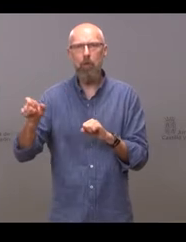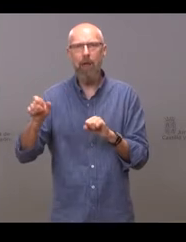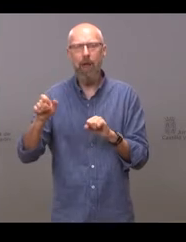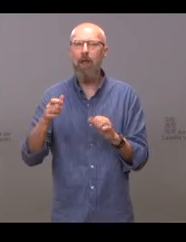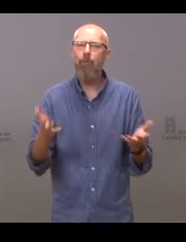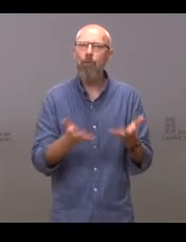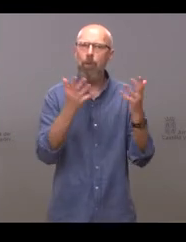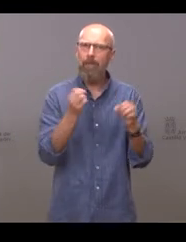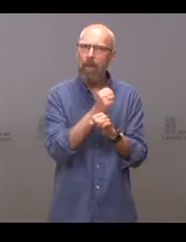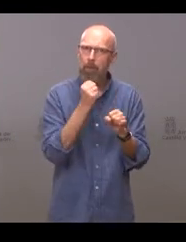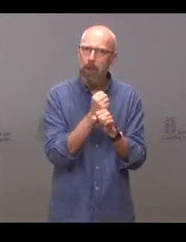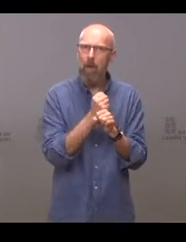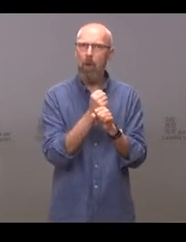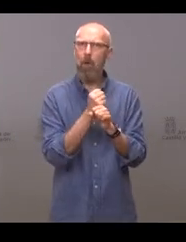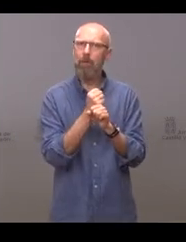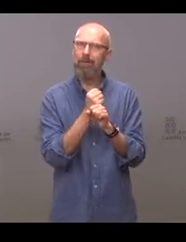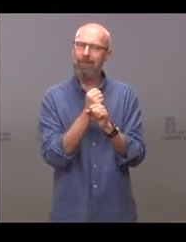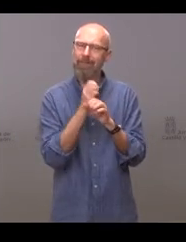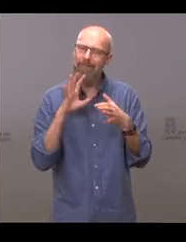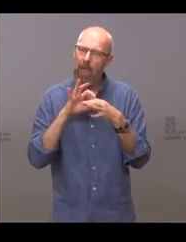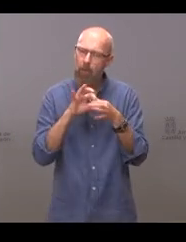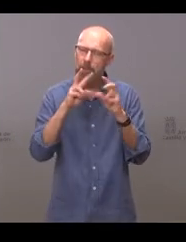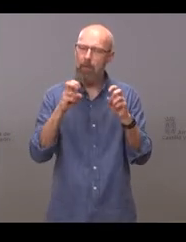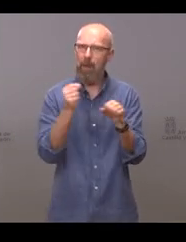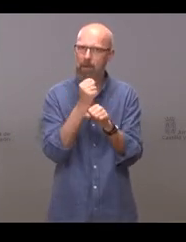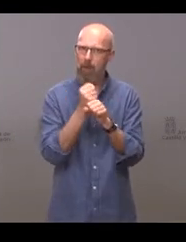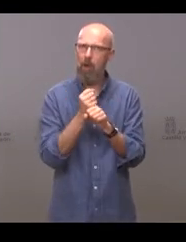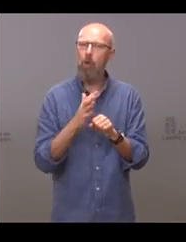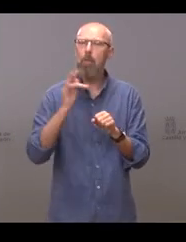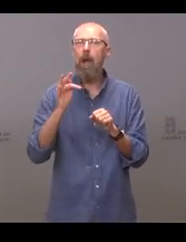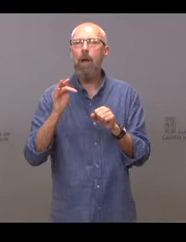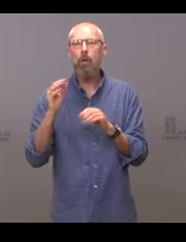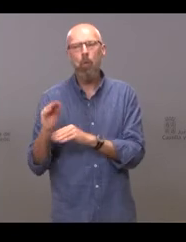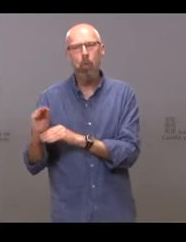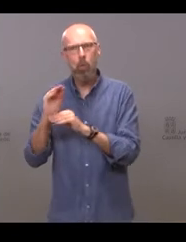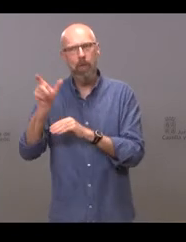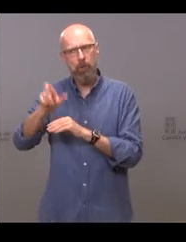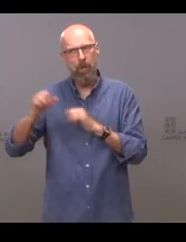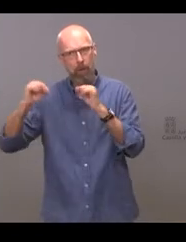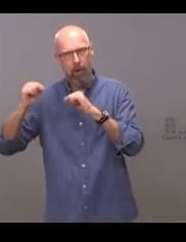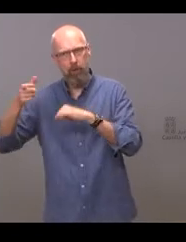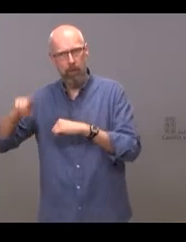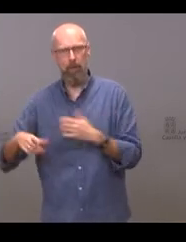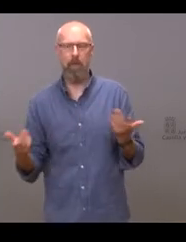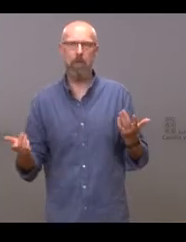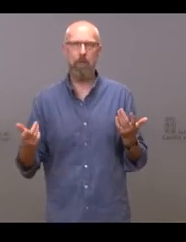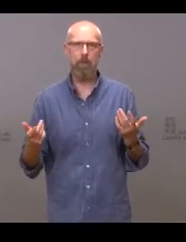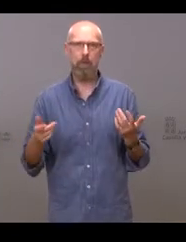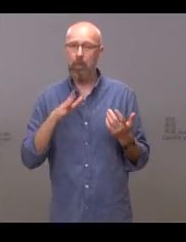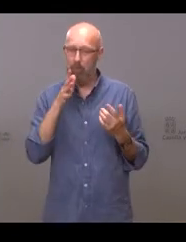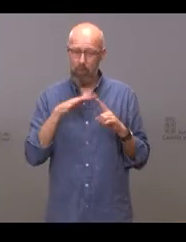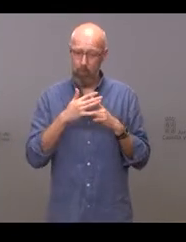trabajo protege a los mayores en esta comunidad tan necesaria y el momento pues ha sido